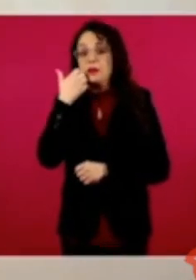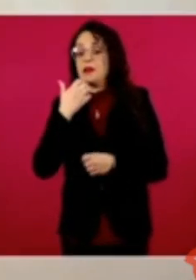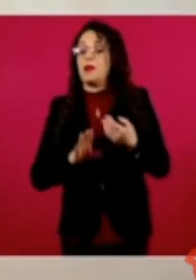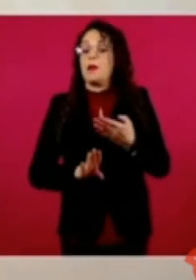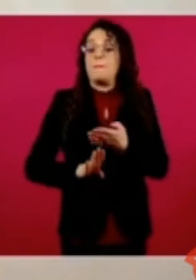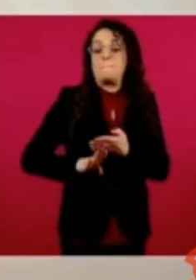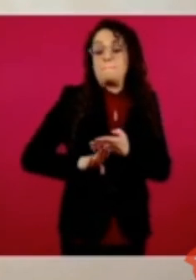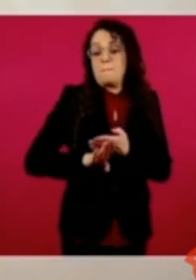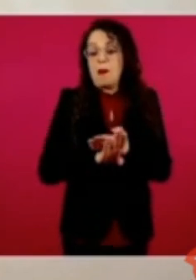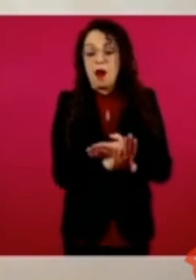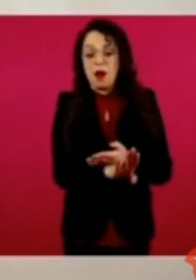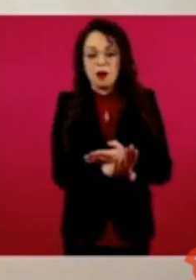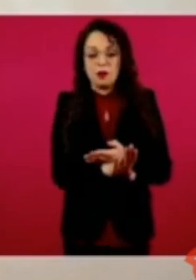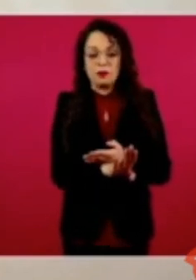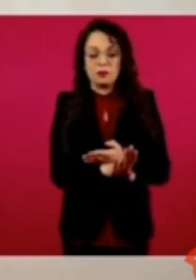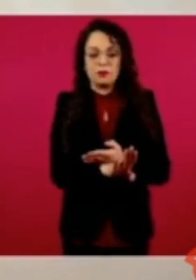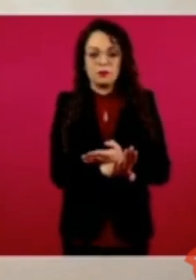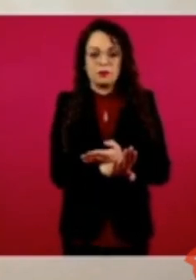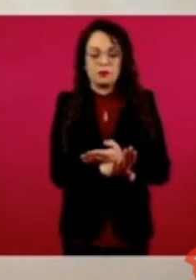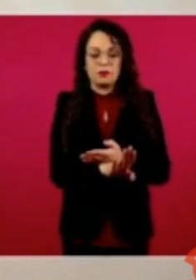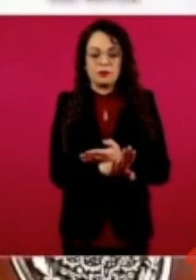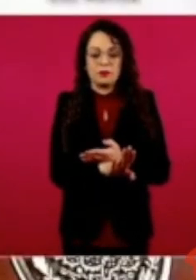modo operandi,